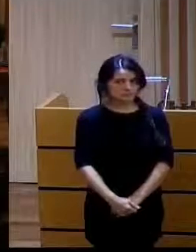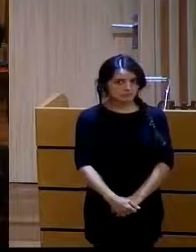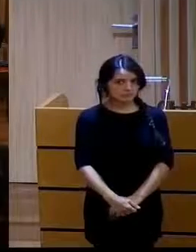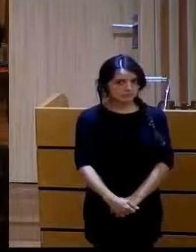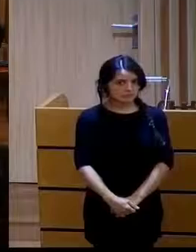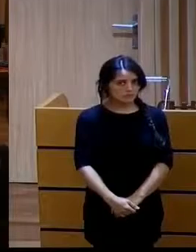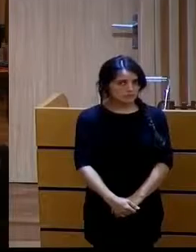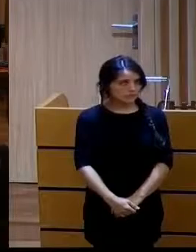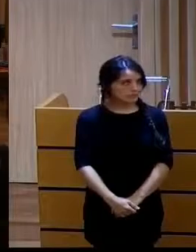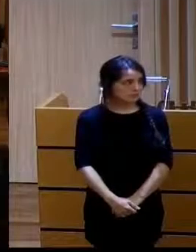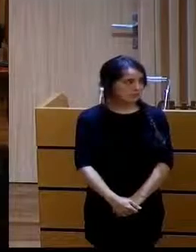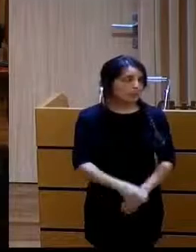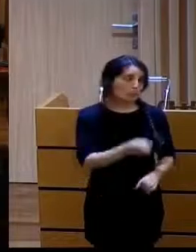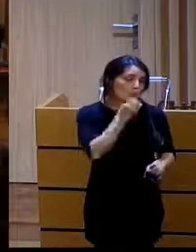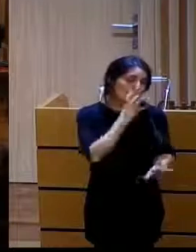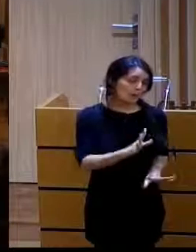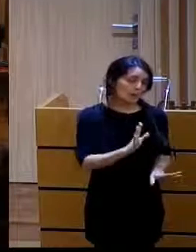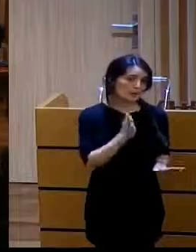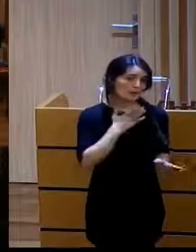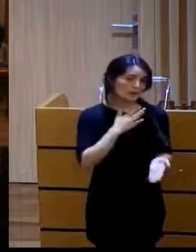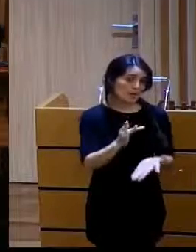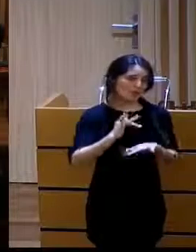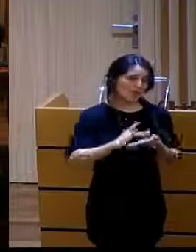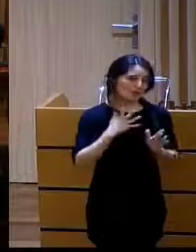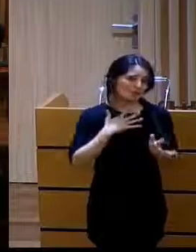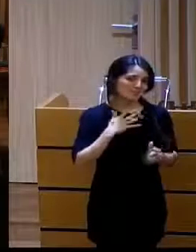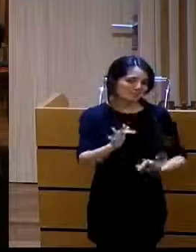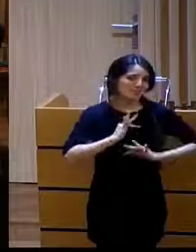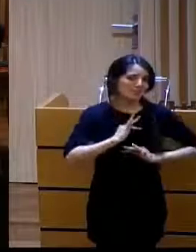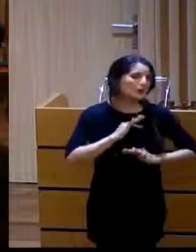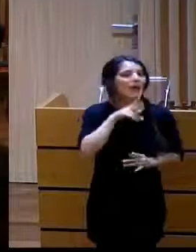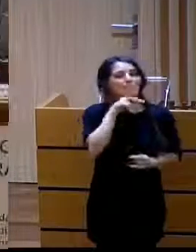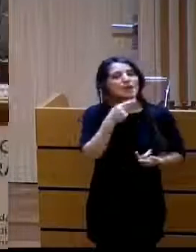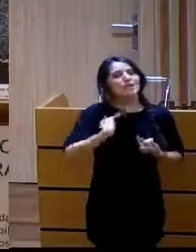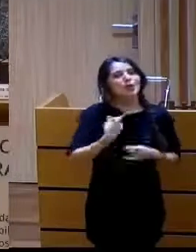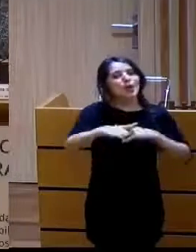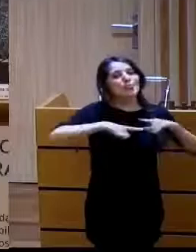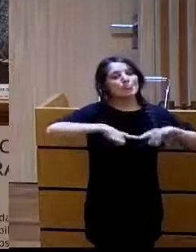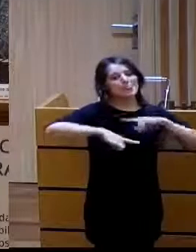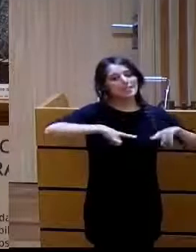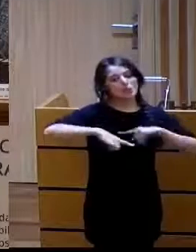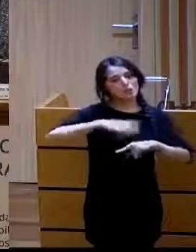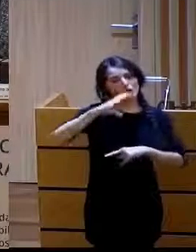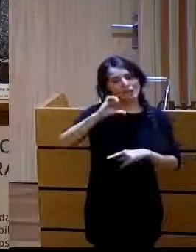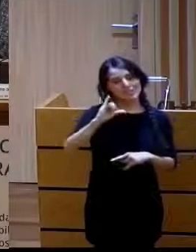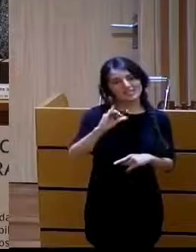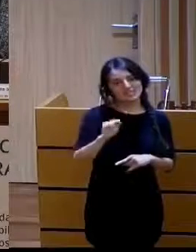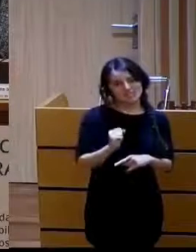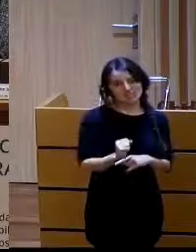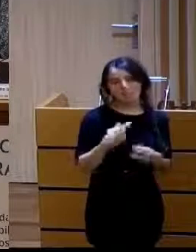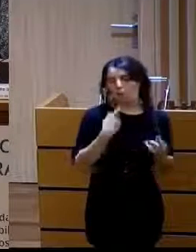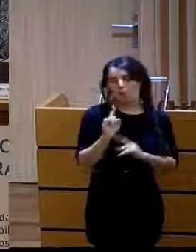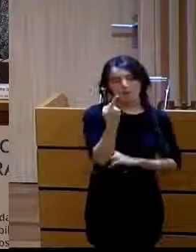Bueno, me toca a mí hablar. Soy Belén Ruiz, la directora del CESIA, y lo primero que quiero hacer es agradecer no solamente